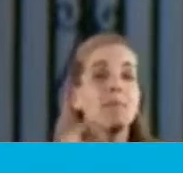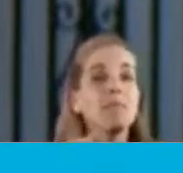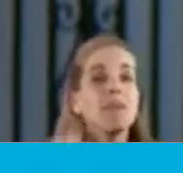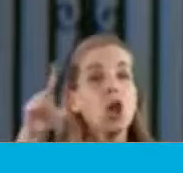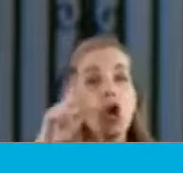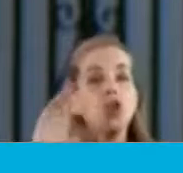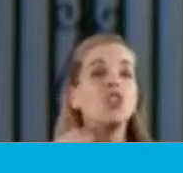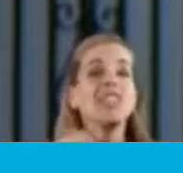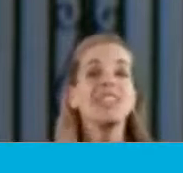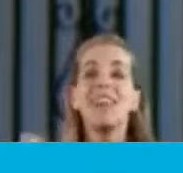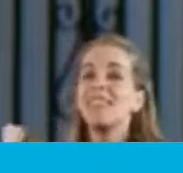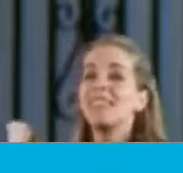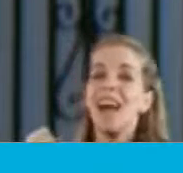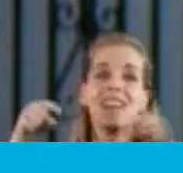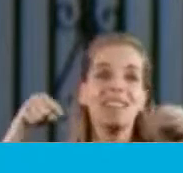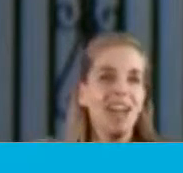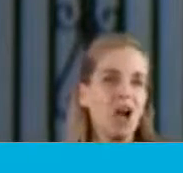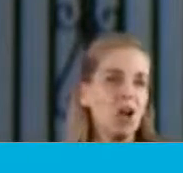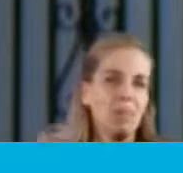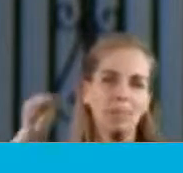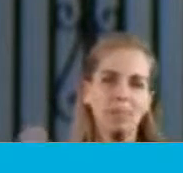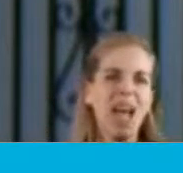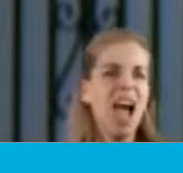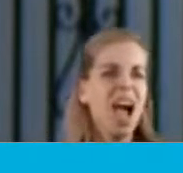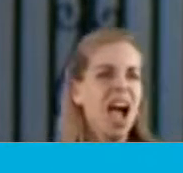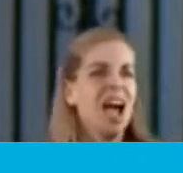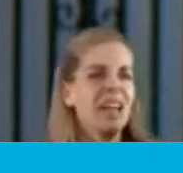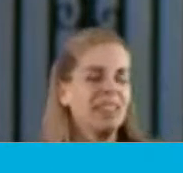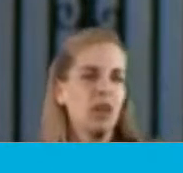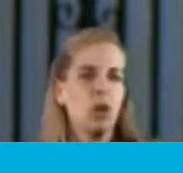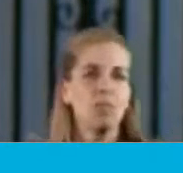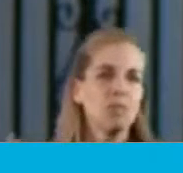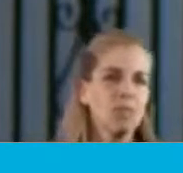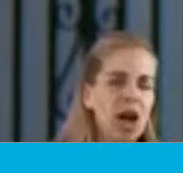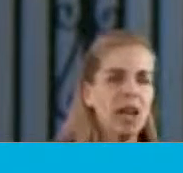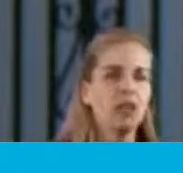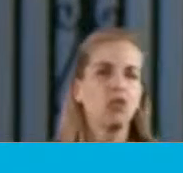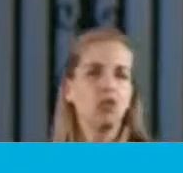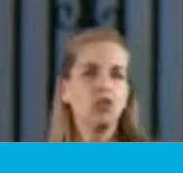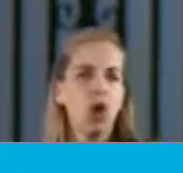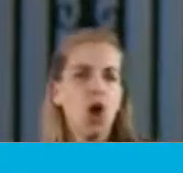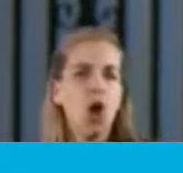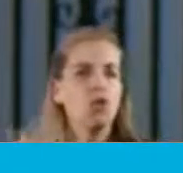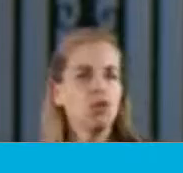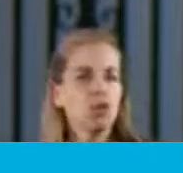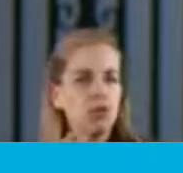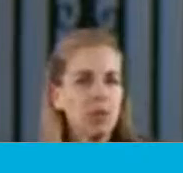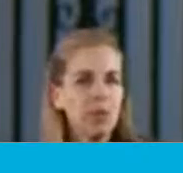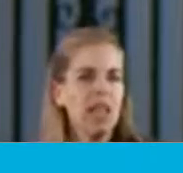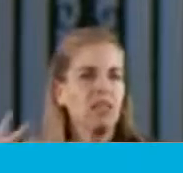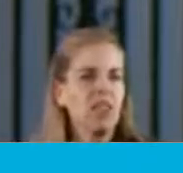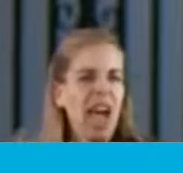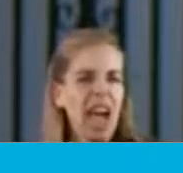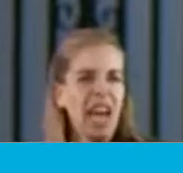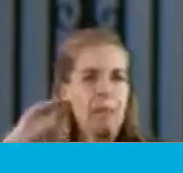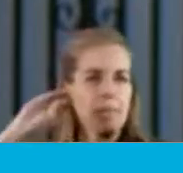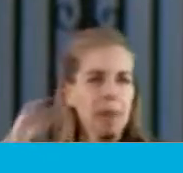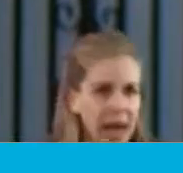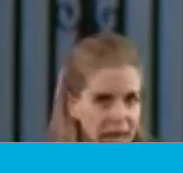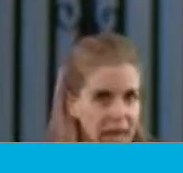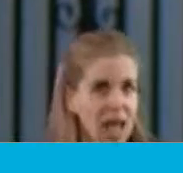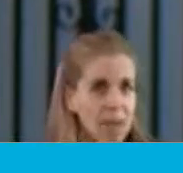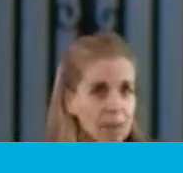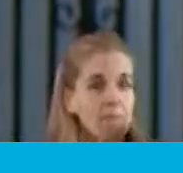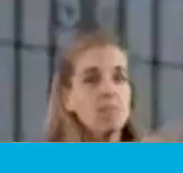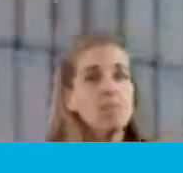nuestros días, porque con golpes y muertos y dolor y batallas perdidas, el pueblo